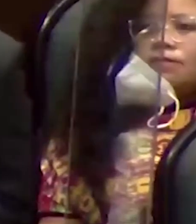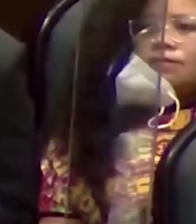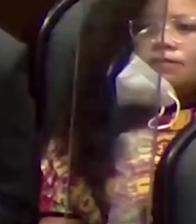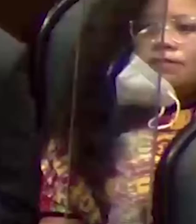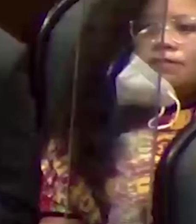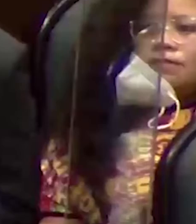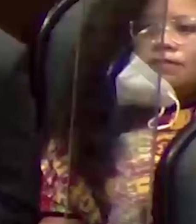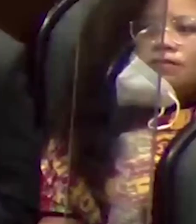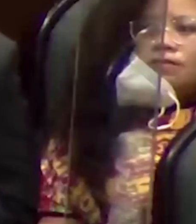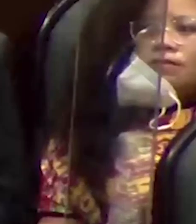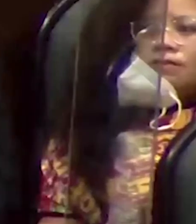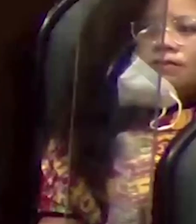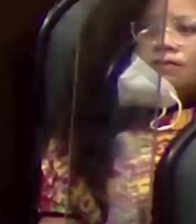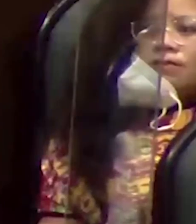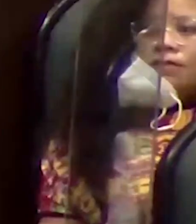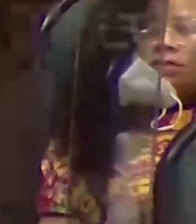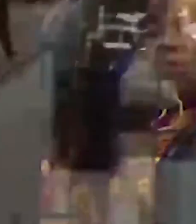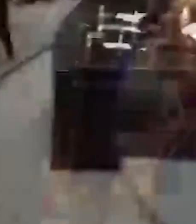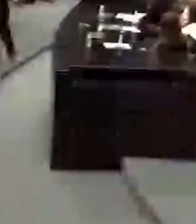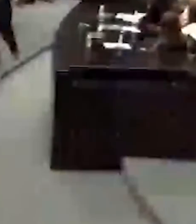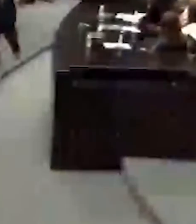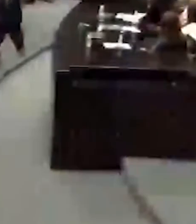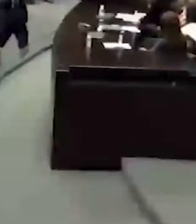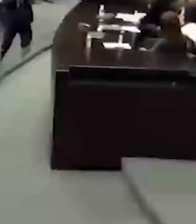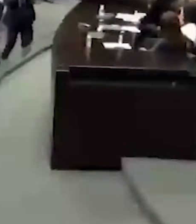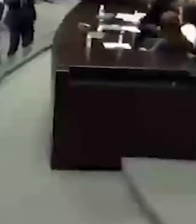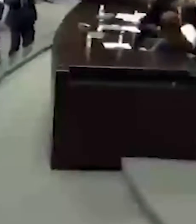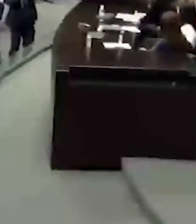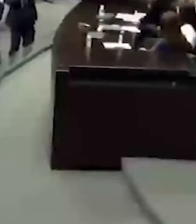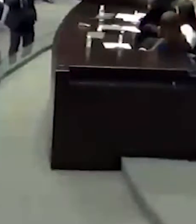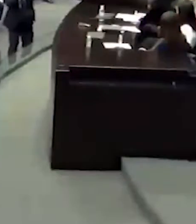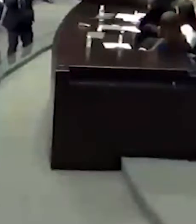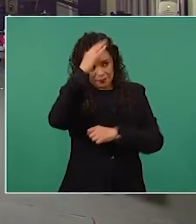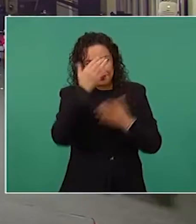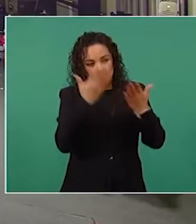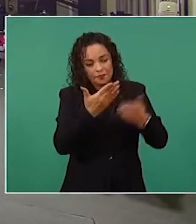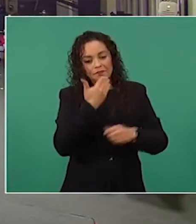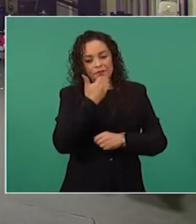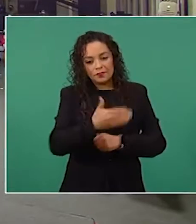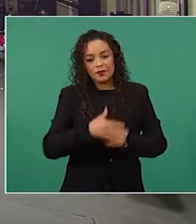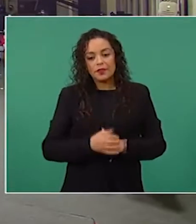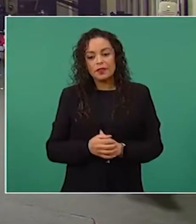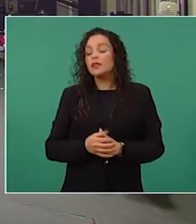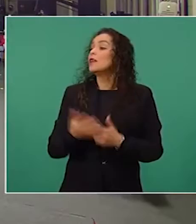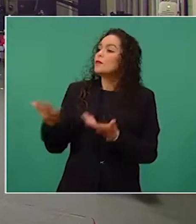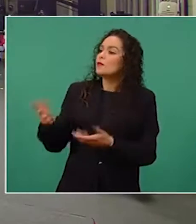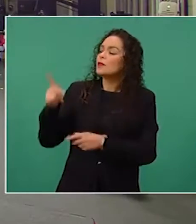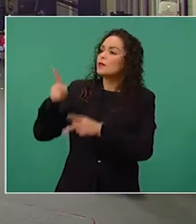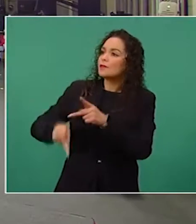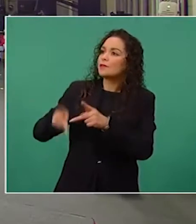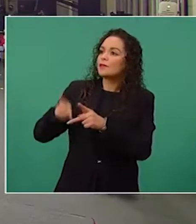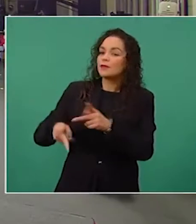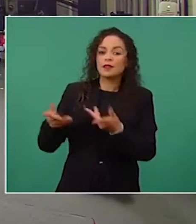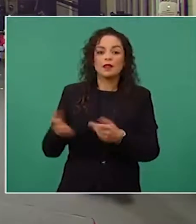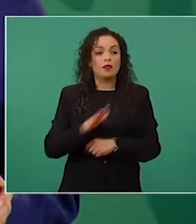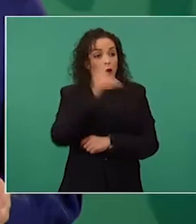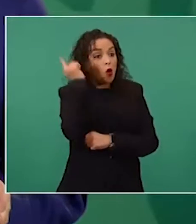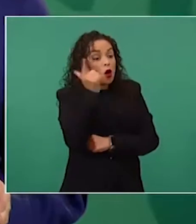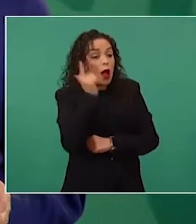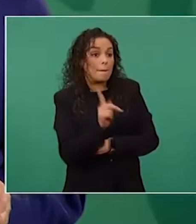presidente de la republica de presente ni pasado en este país y lo mismo ojalá y este y el